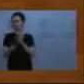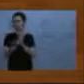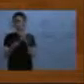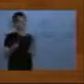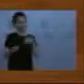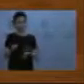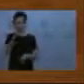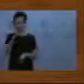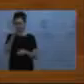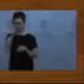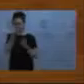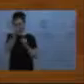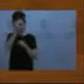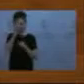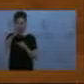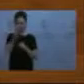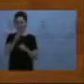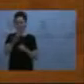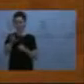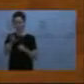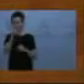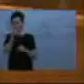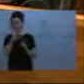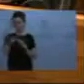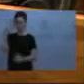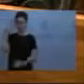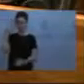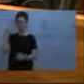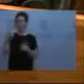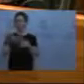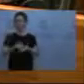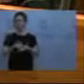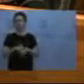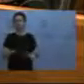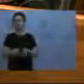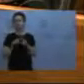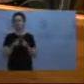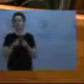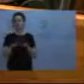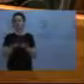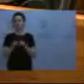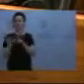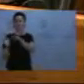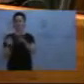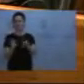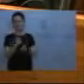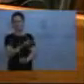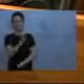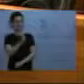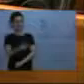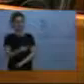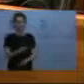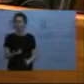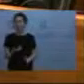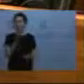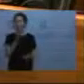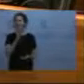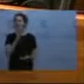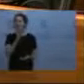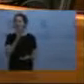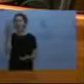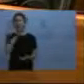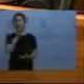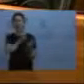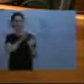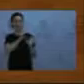pudieran imaginárselo hace 25 años, que es la existencia de redes sociales y el acoso deportivo. Ese acoso escolar, se lo digo por desgracia,